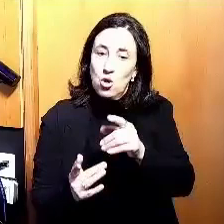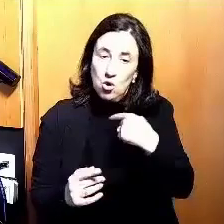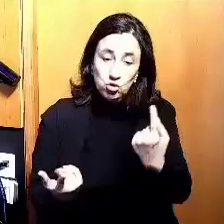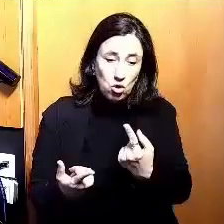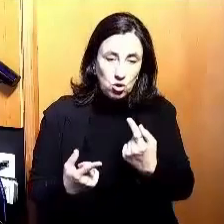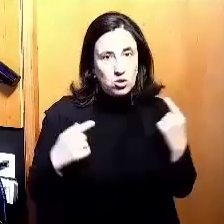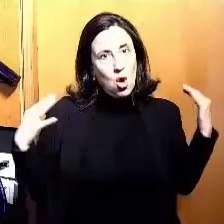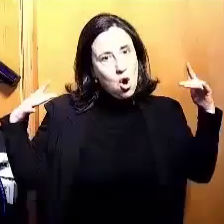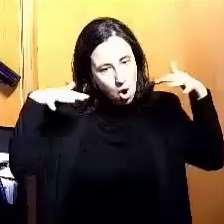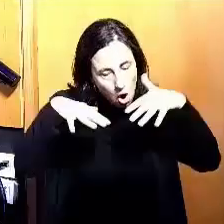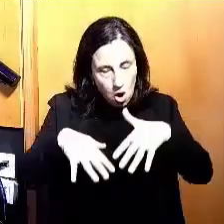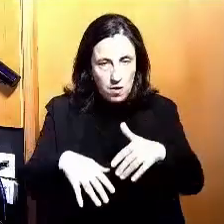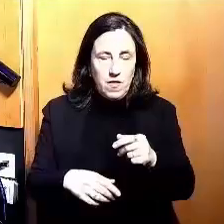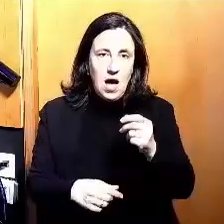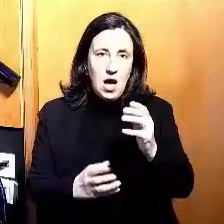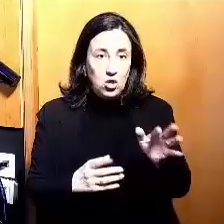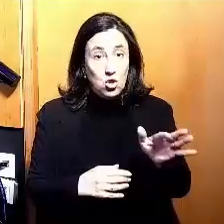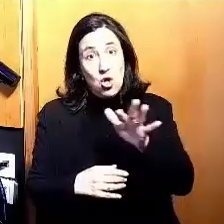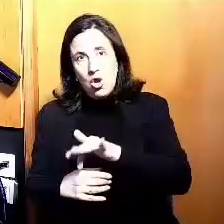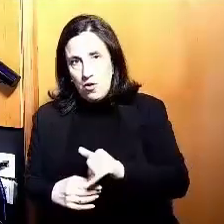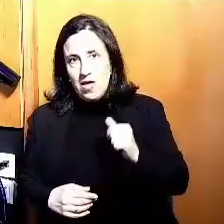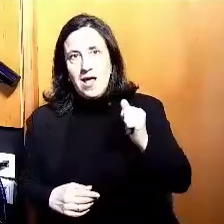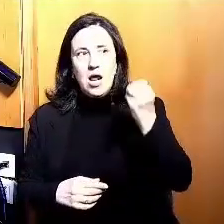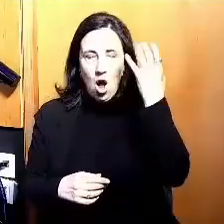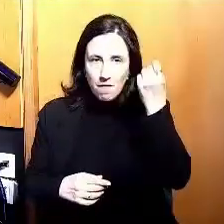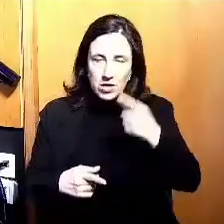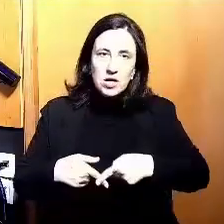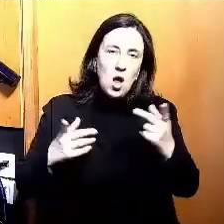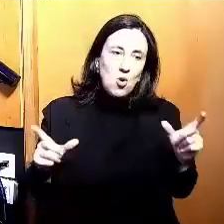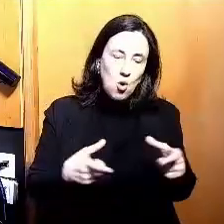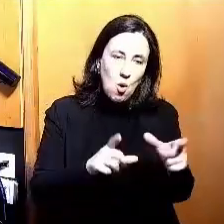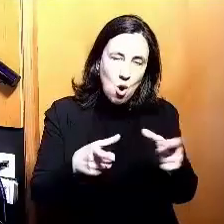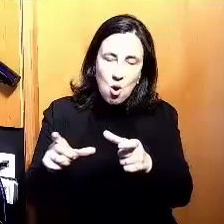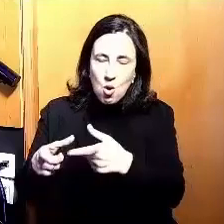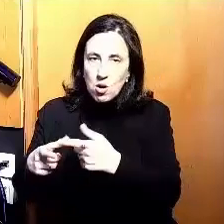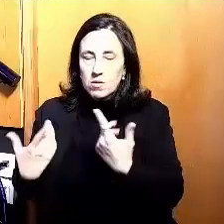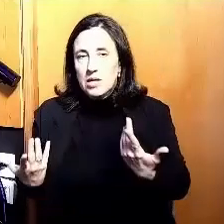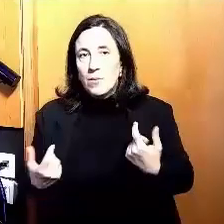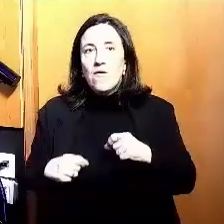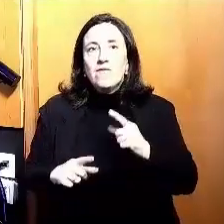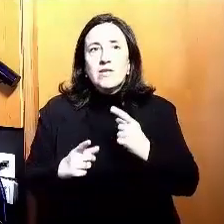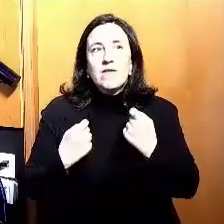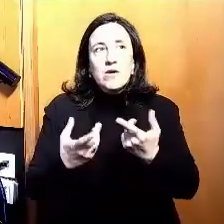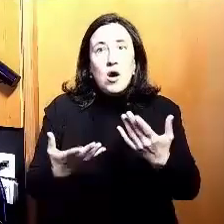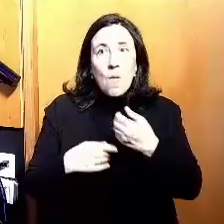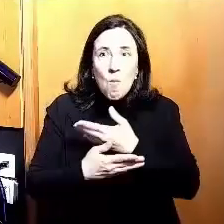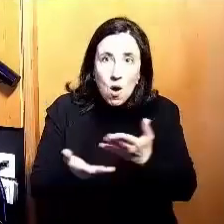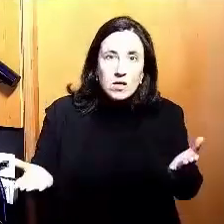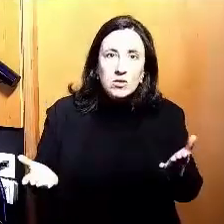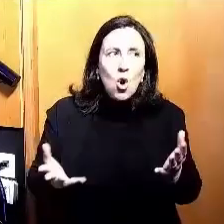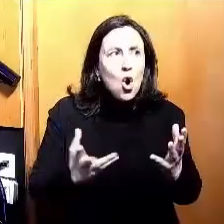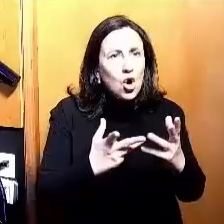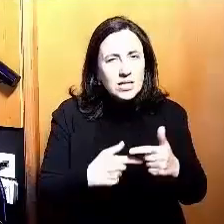ir a absolutamente todas las reuniones, entonces vengo intentando, y lo tiro acá para que lo hagamos también, como